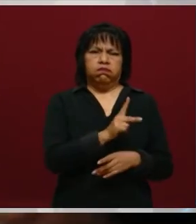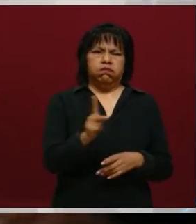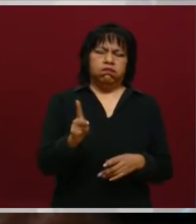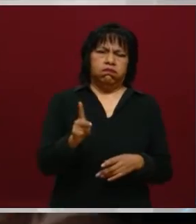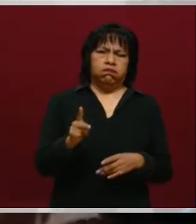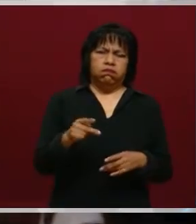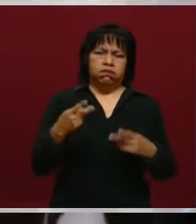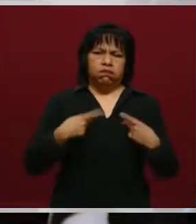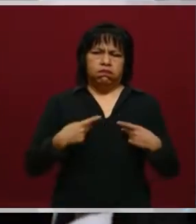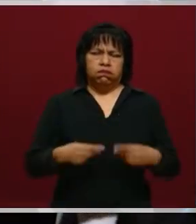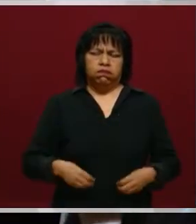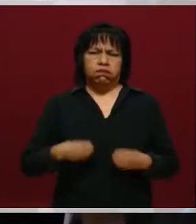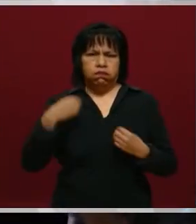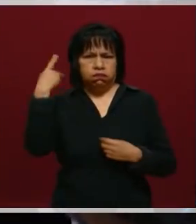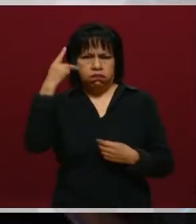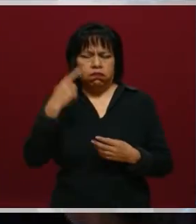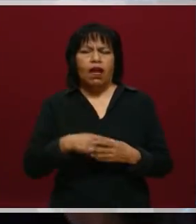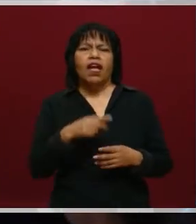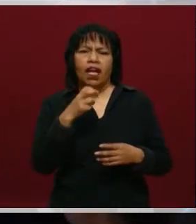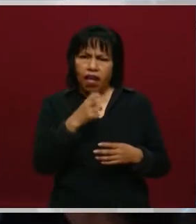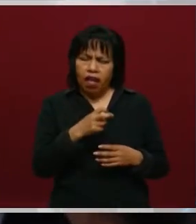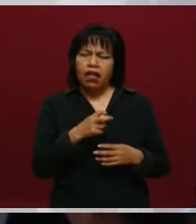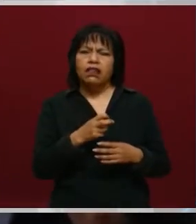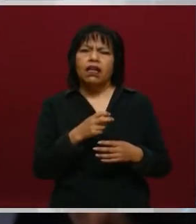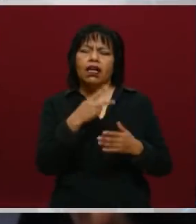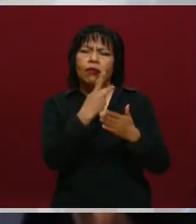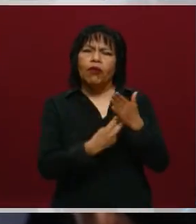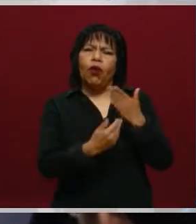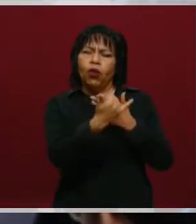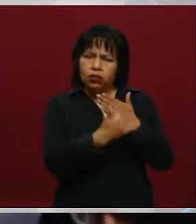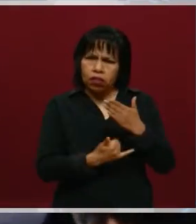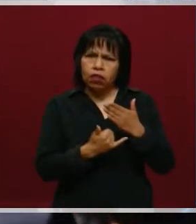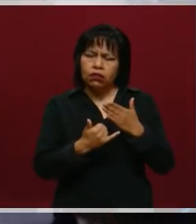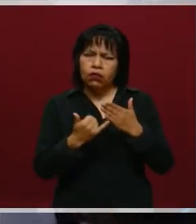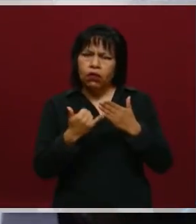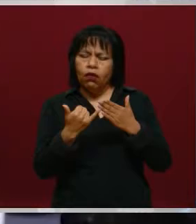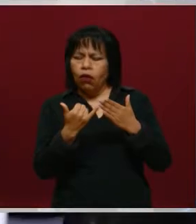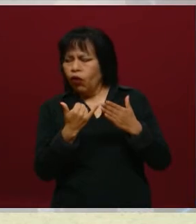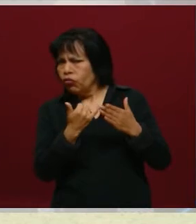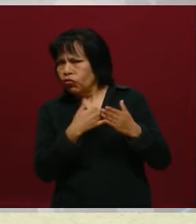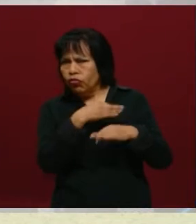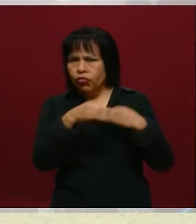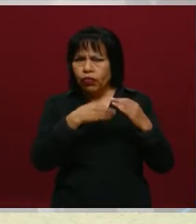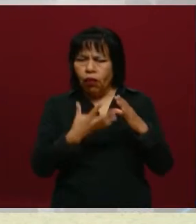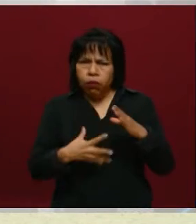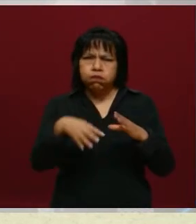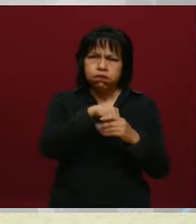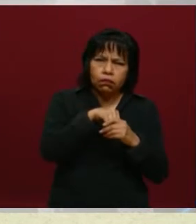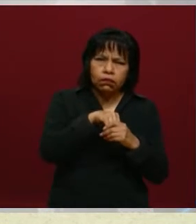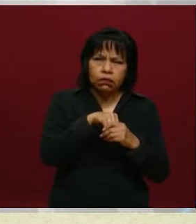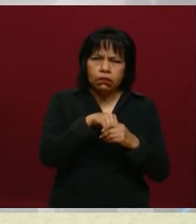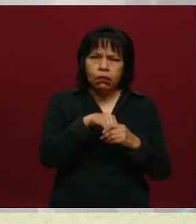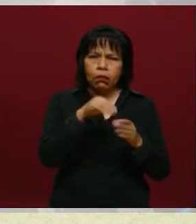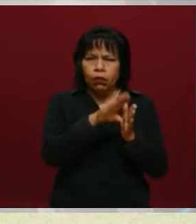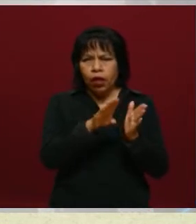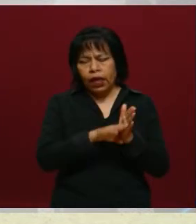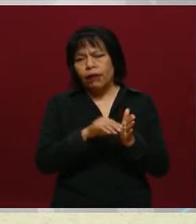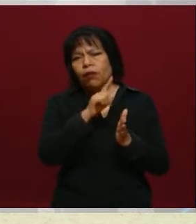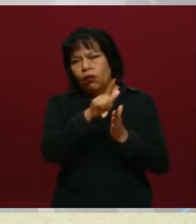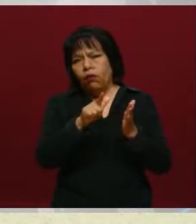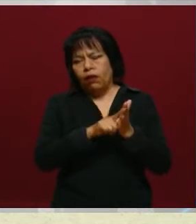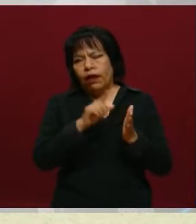este proyecto integral coral en donde las las cuatro que están inmiscuidas en la ley general